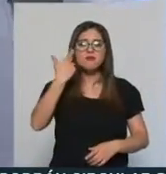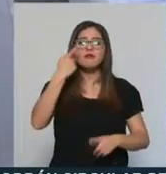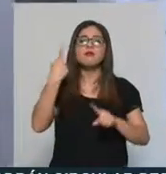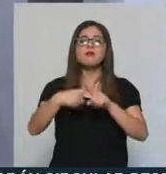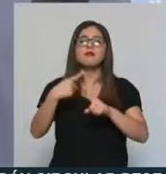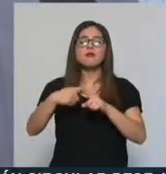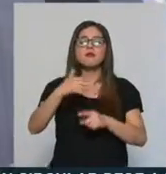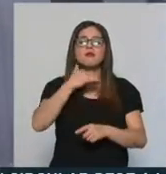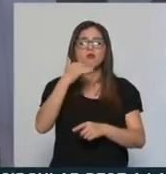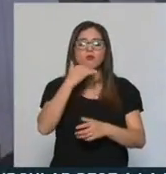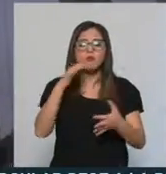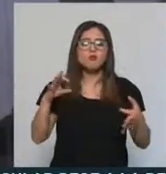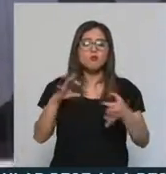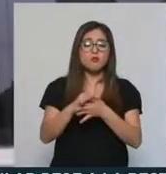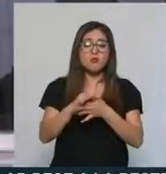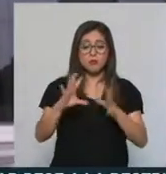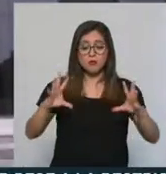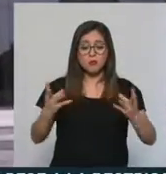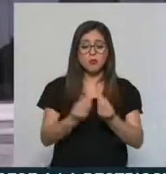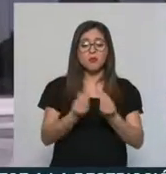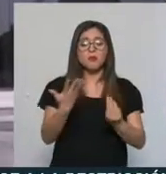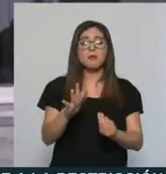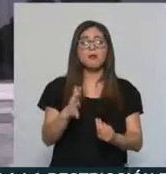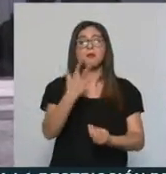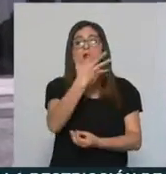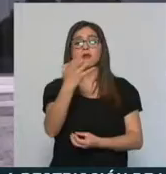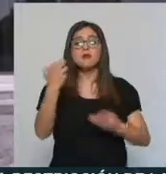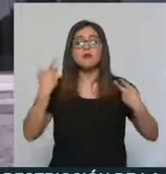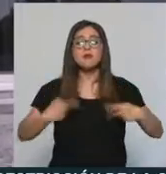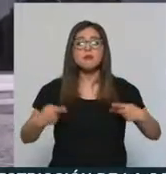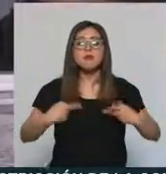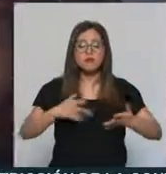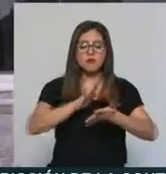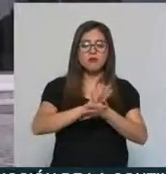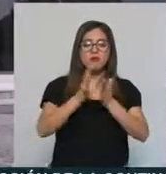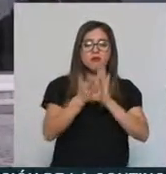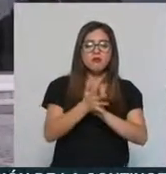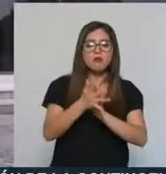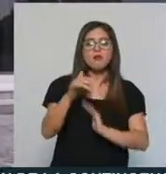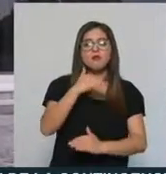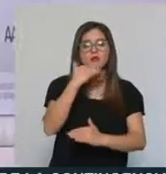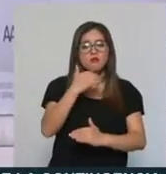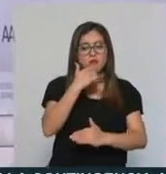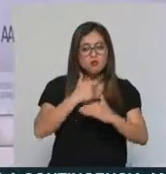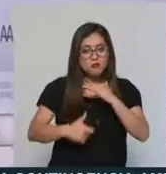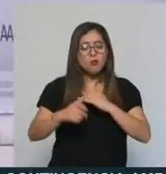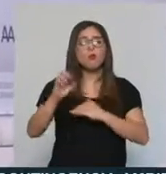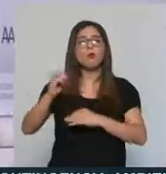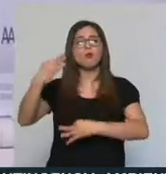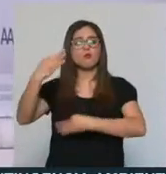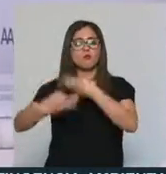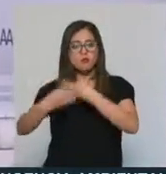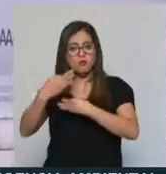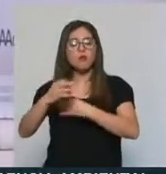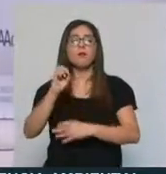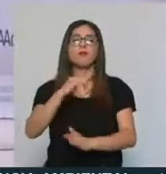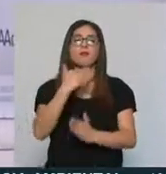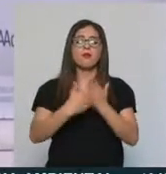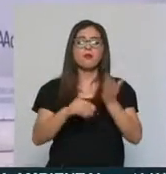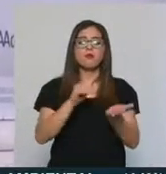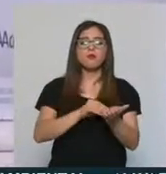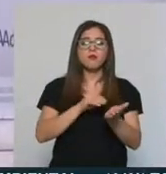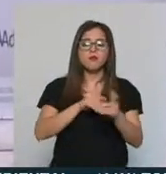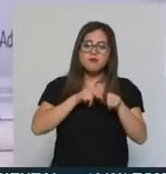más de 500 personas involucradas en esta red de corrupción hayan sido enjuiciadas o estén siendo investigadas en estos